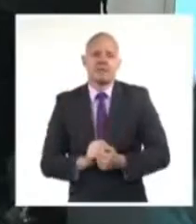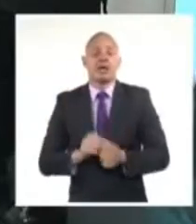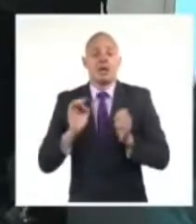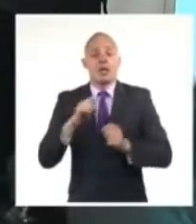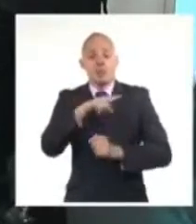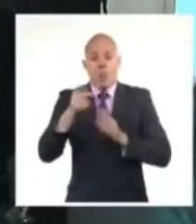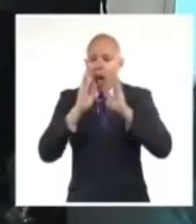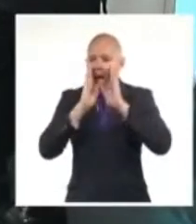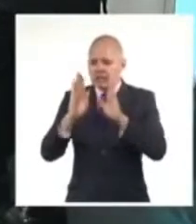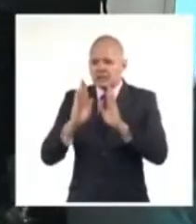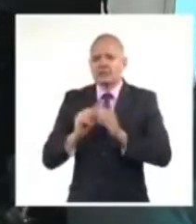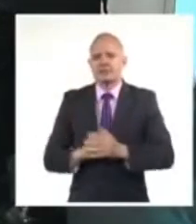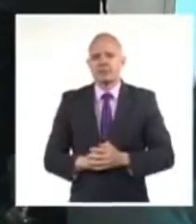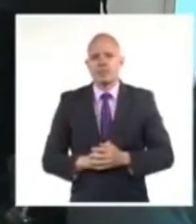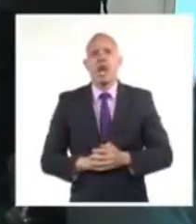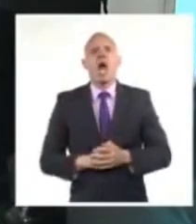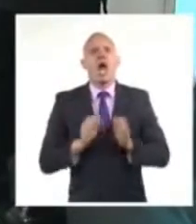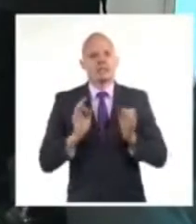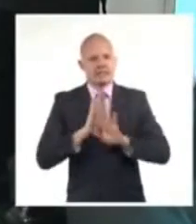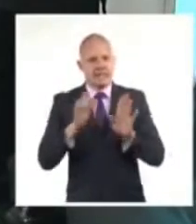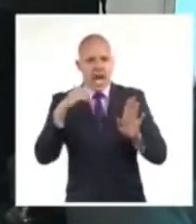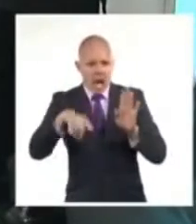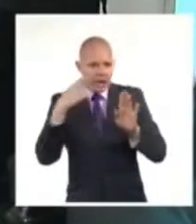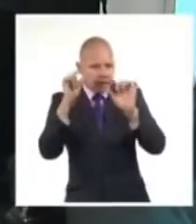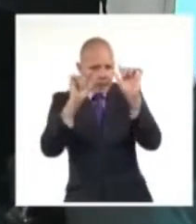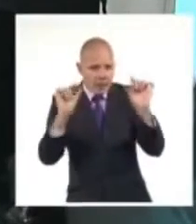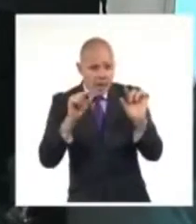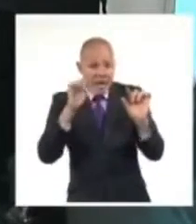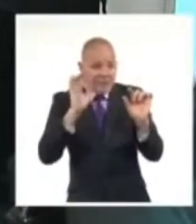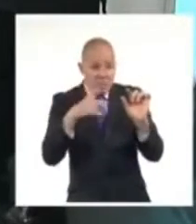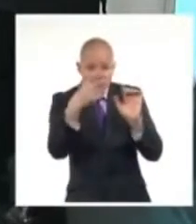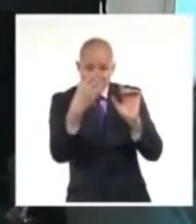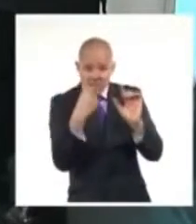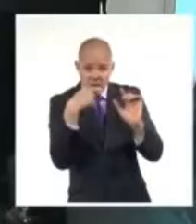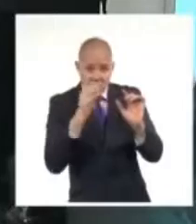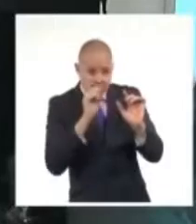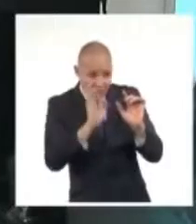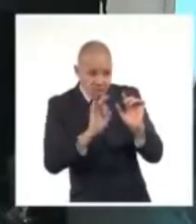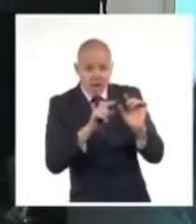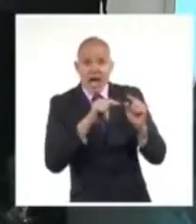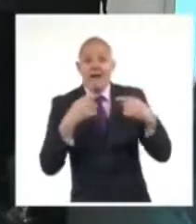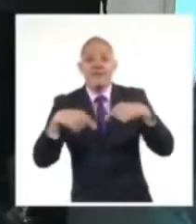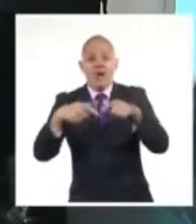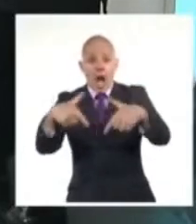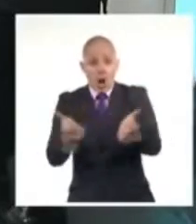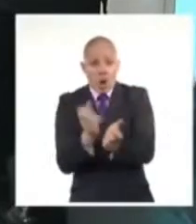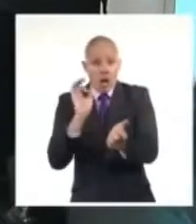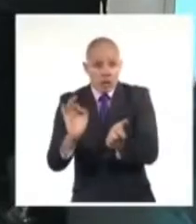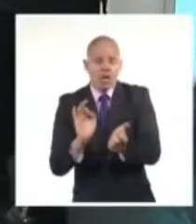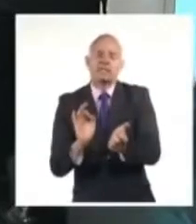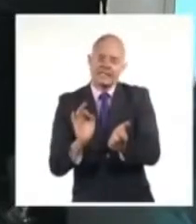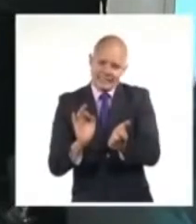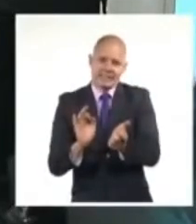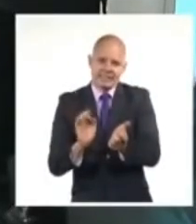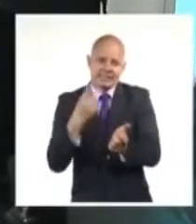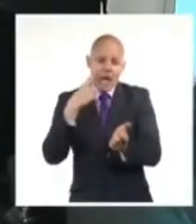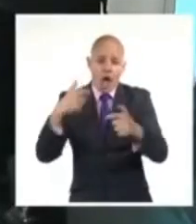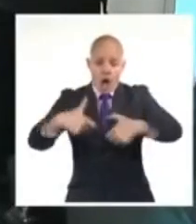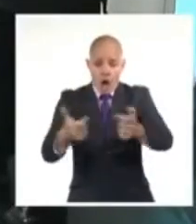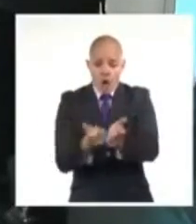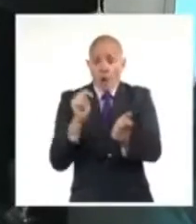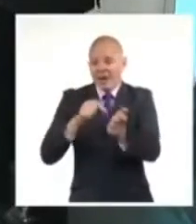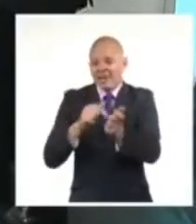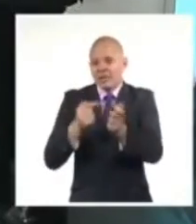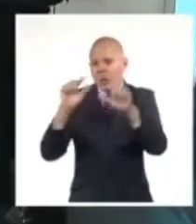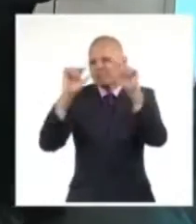tienen en el desarrollo de la investigación. Estos son los temas que van a estar presentes en el Congreso. Esos son los temas que van a estar presentes en el desarrollo. Bueno, el Congreso tiene como título fundamental, como